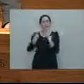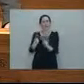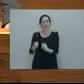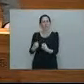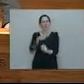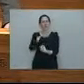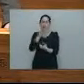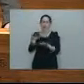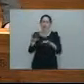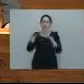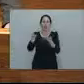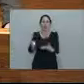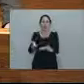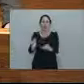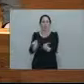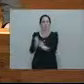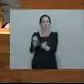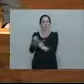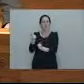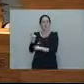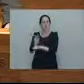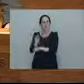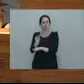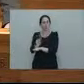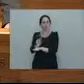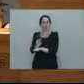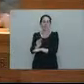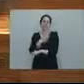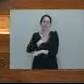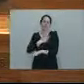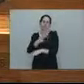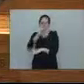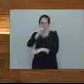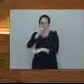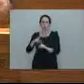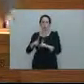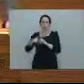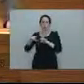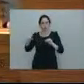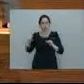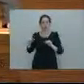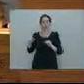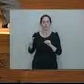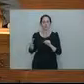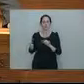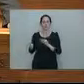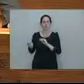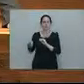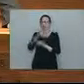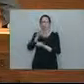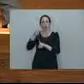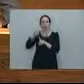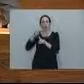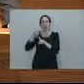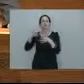incorporar ayudas y prestaciones eficaces del Principado de Asturias que incorporen precisamente entre sus objetivos la